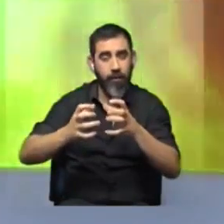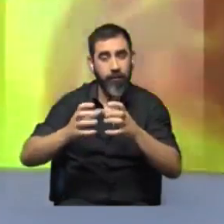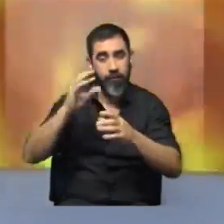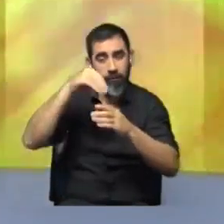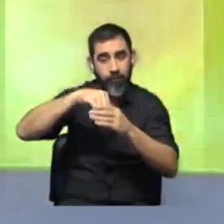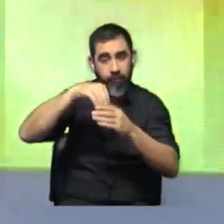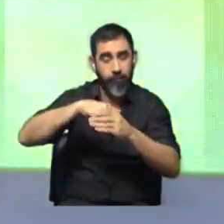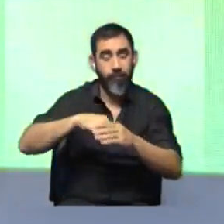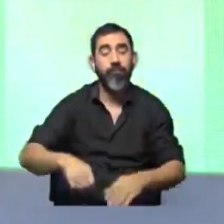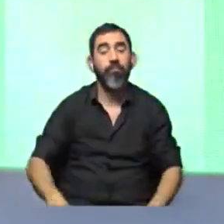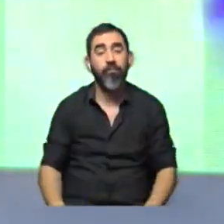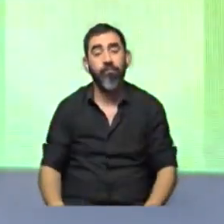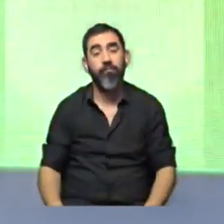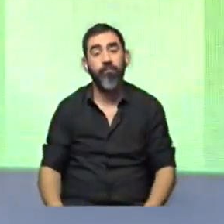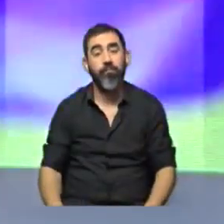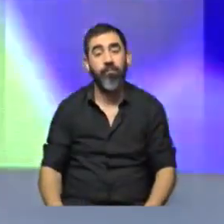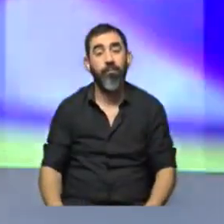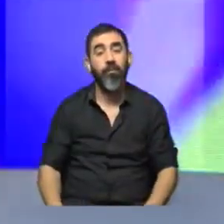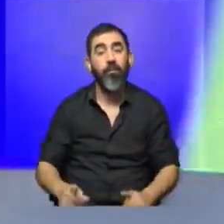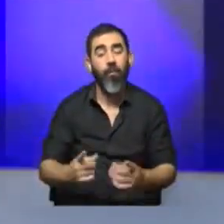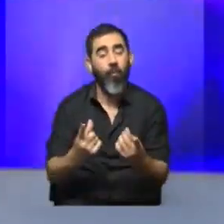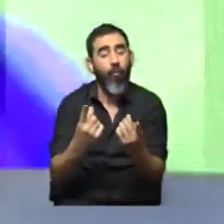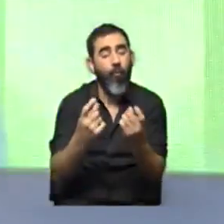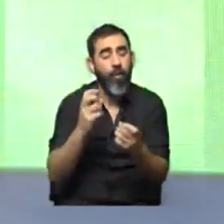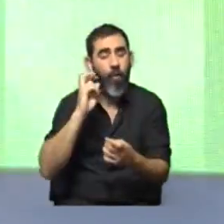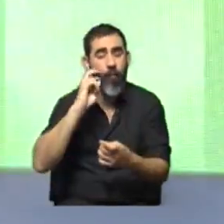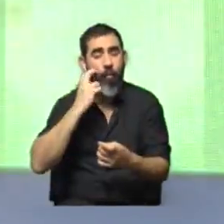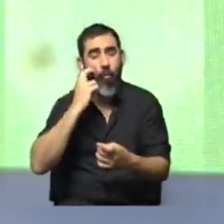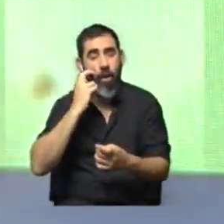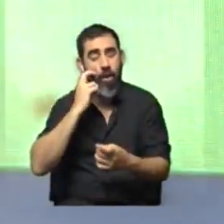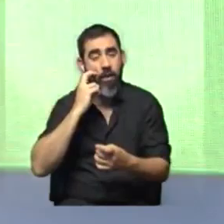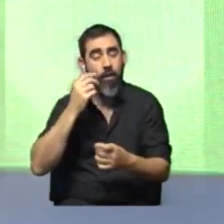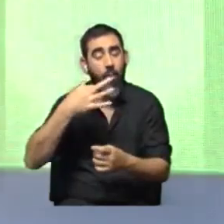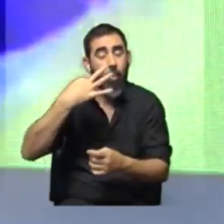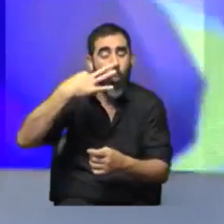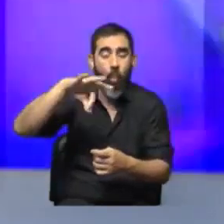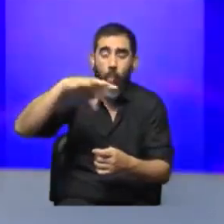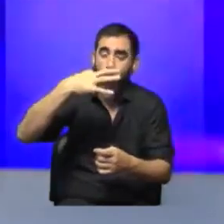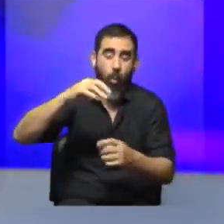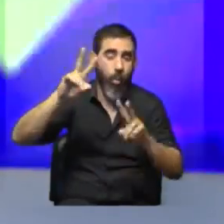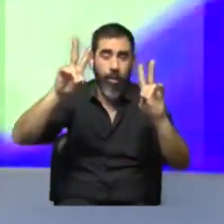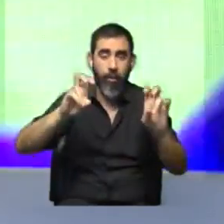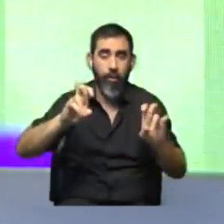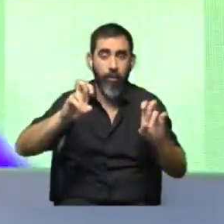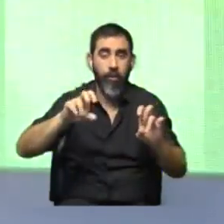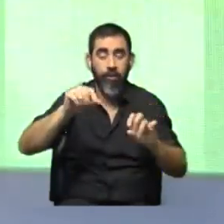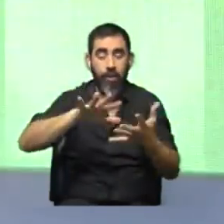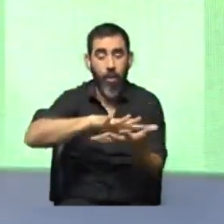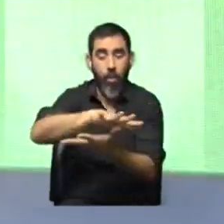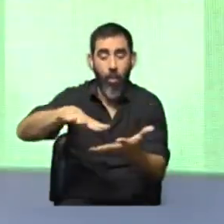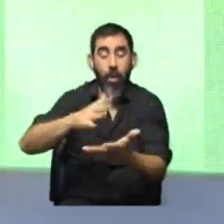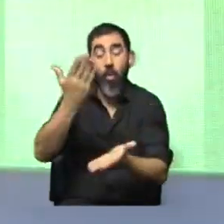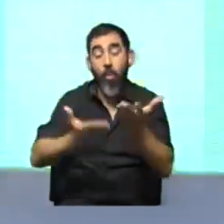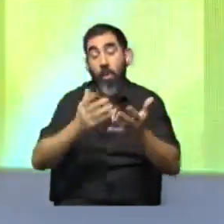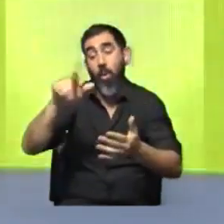contenidos, y también por la intensidad de ese violeta, que es lo que hace único a este yacimiento, comparándolo